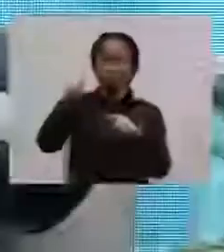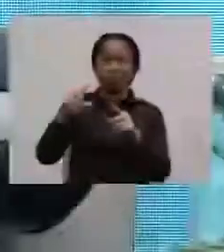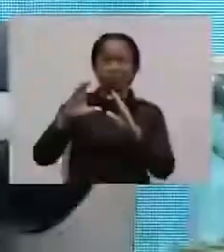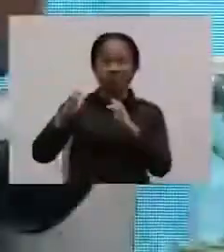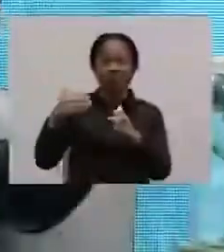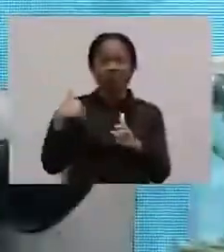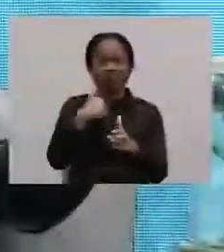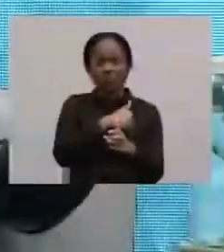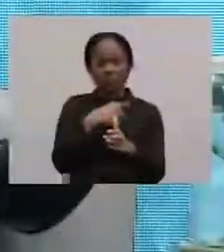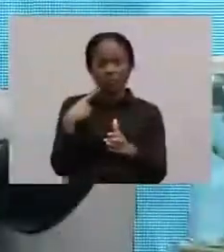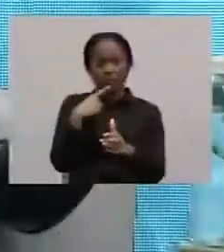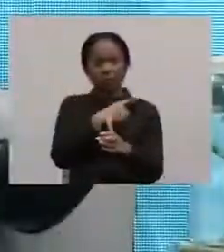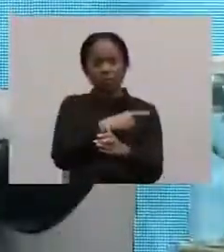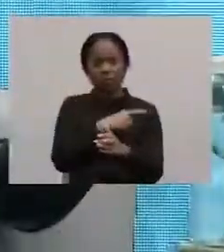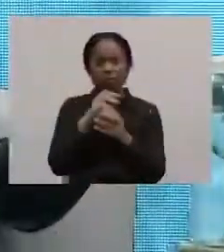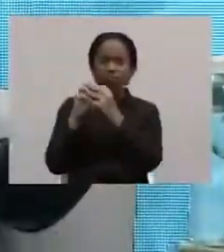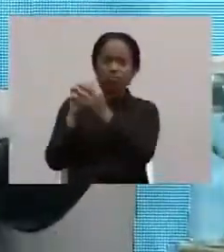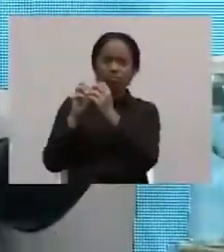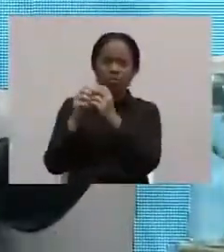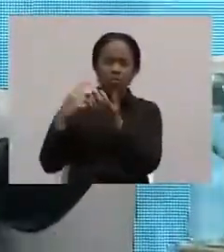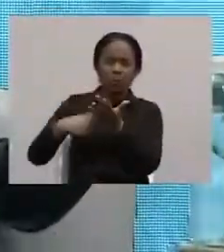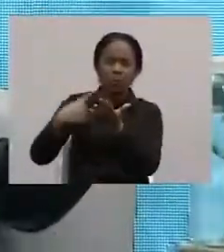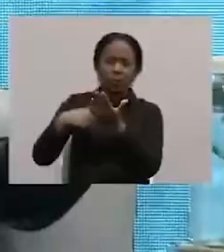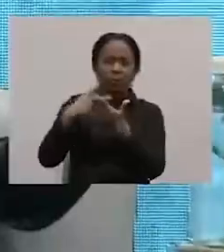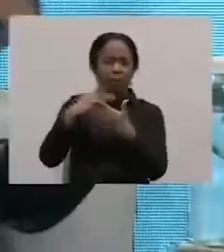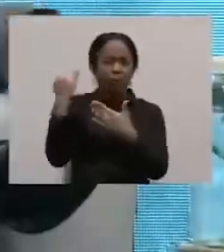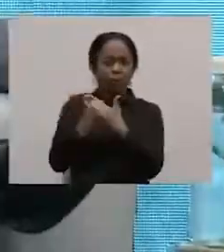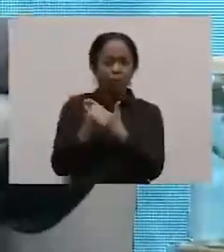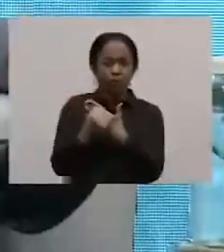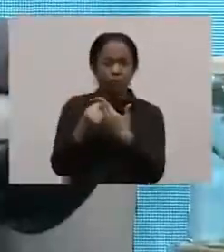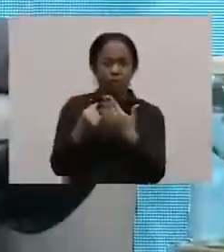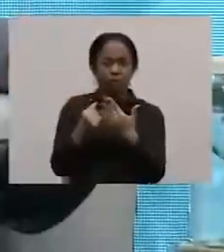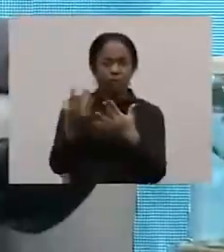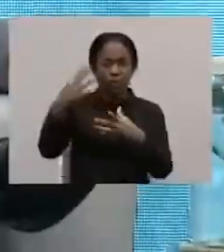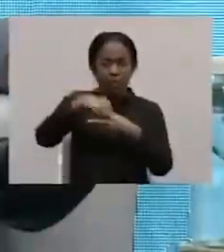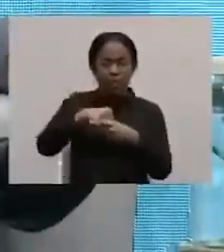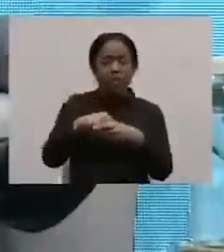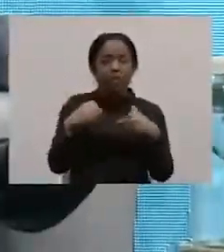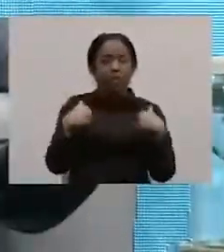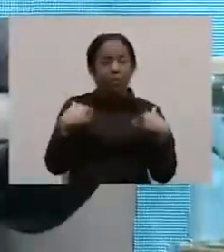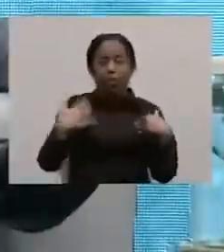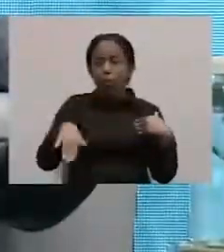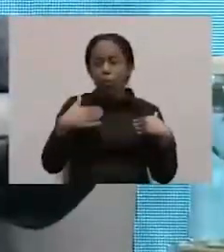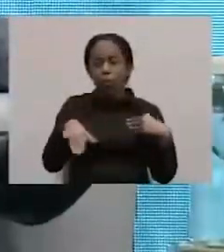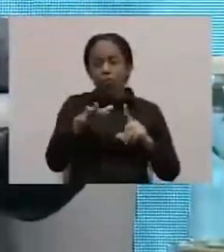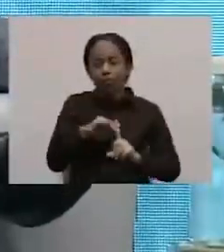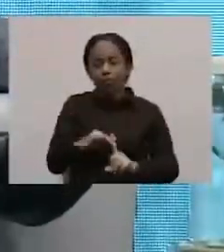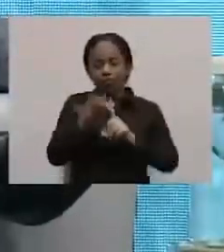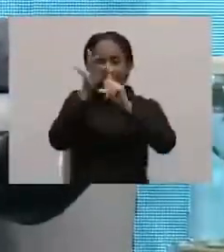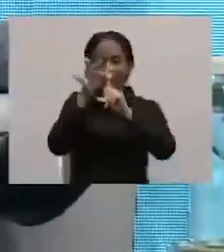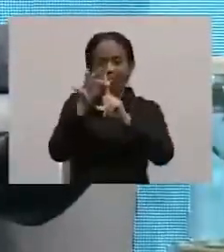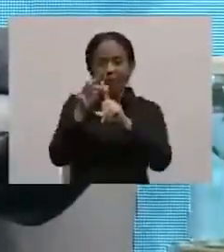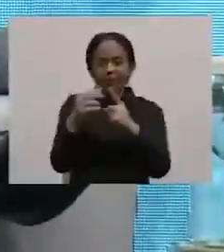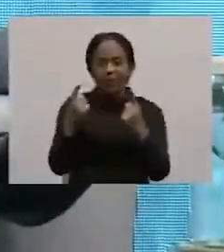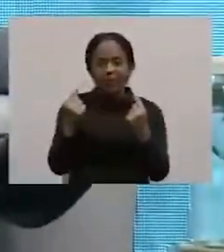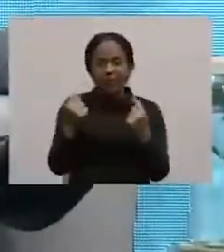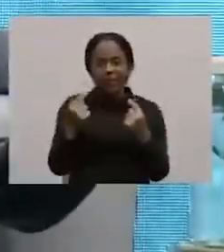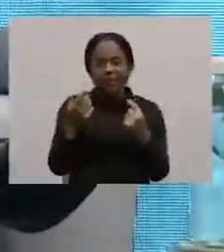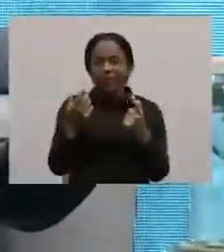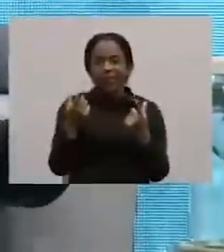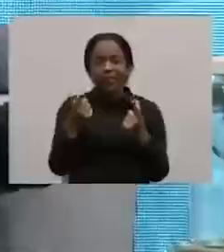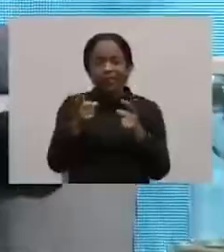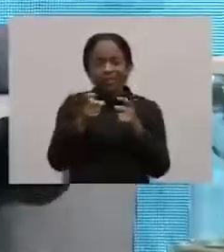donde se debaten proyectos de leyes que tienen una gran fascinación por controlar el